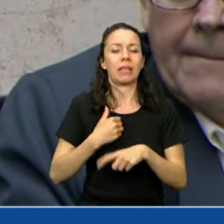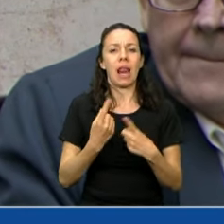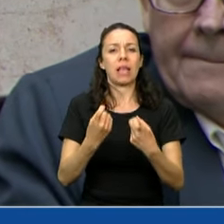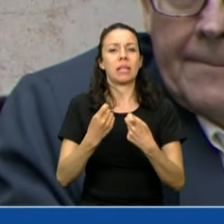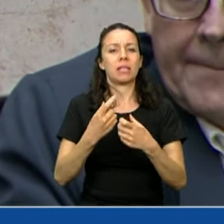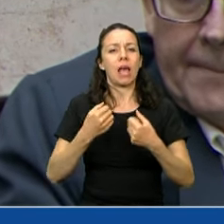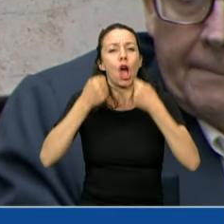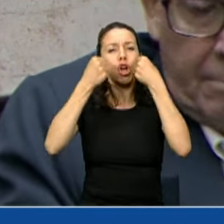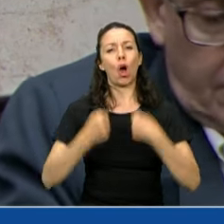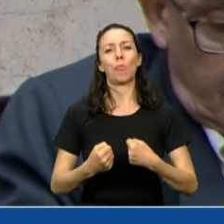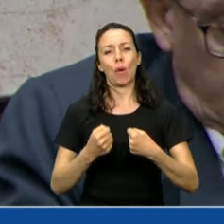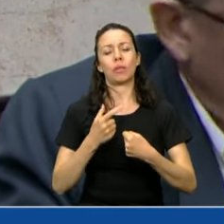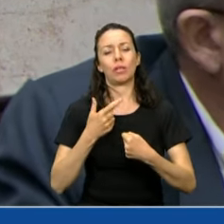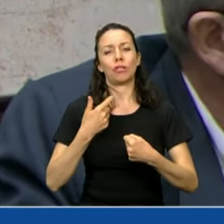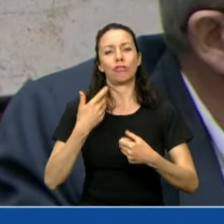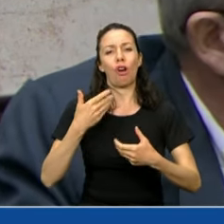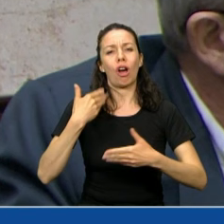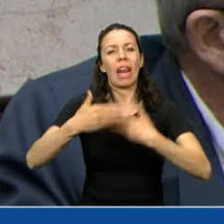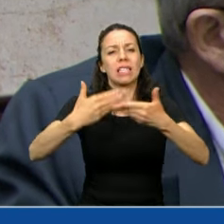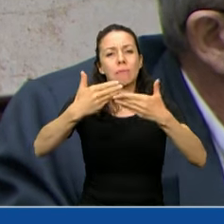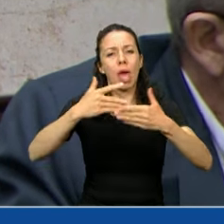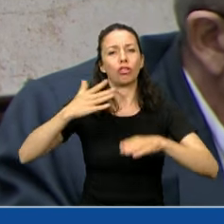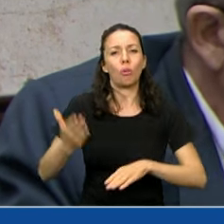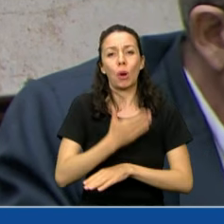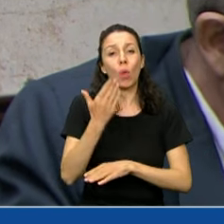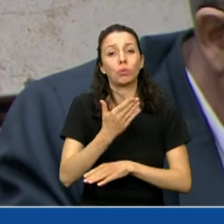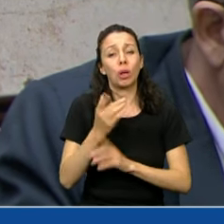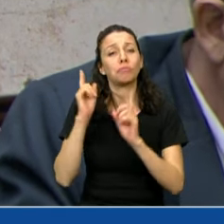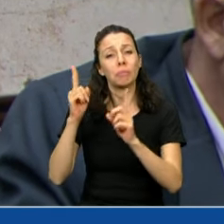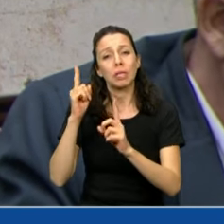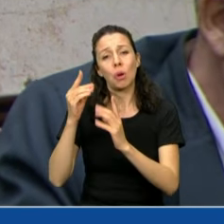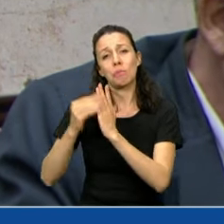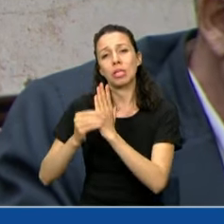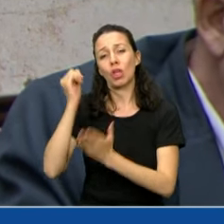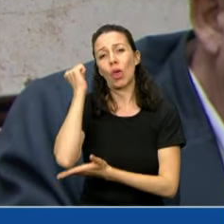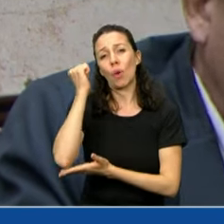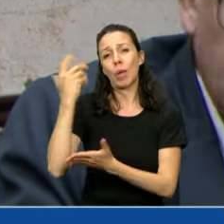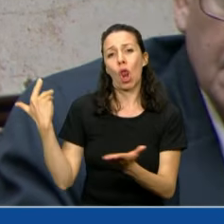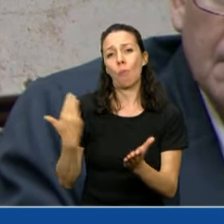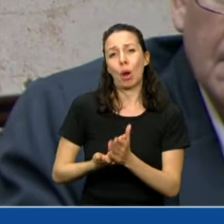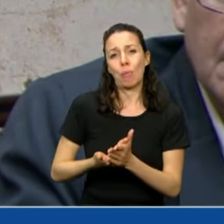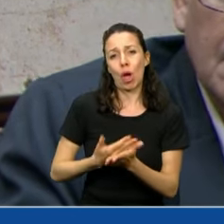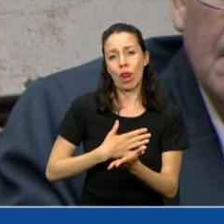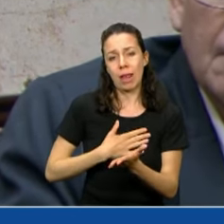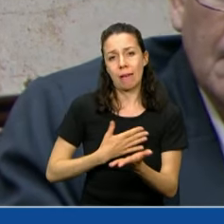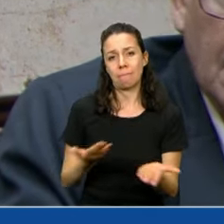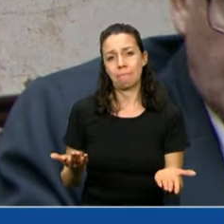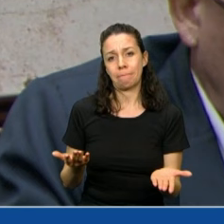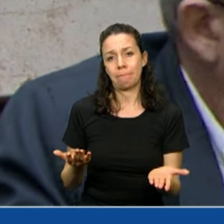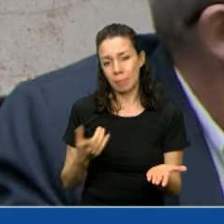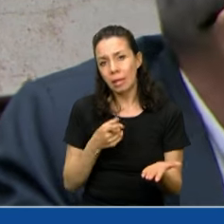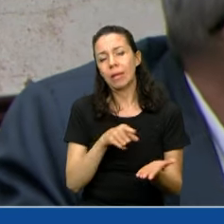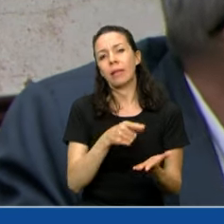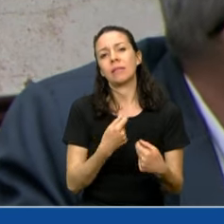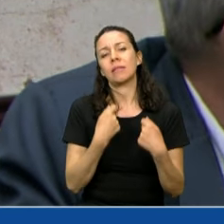producción que nos está nuestro ministro de economía Sergio maa generando condiciones para el